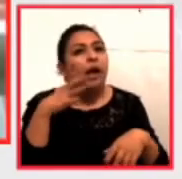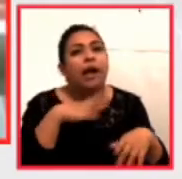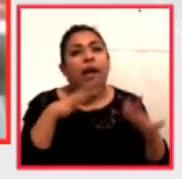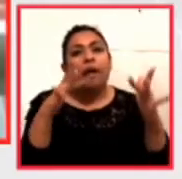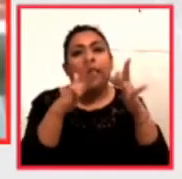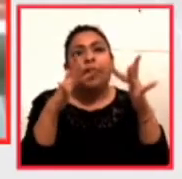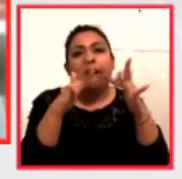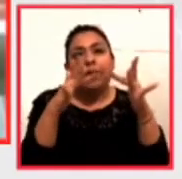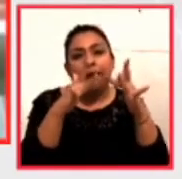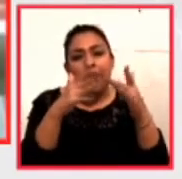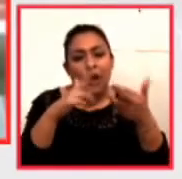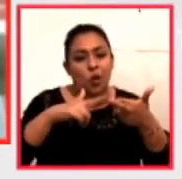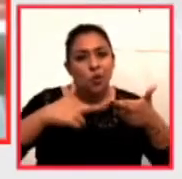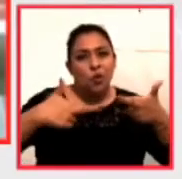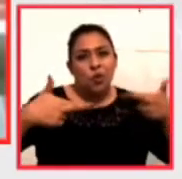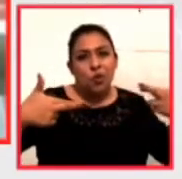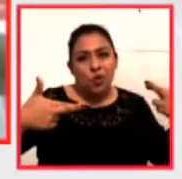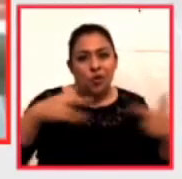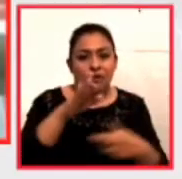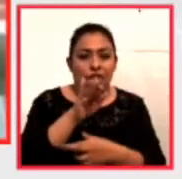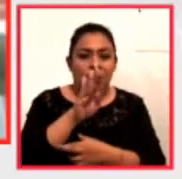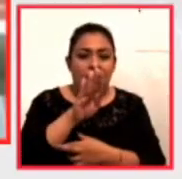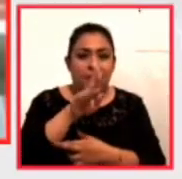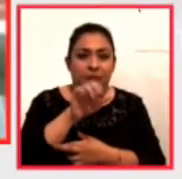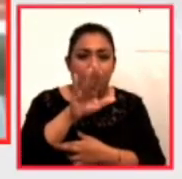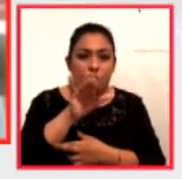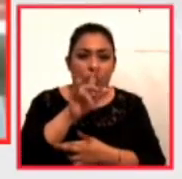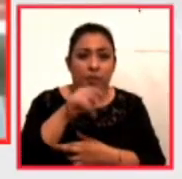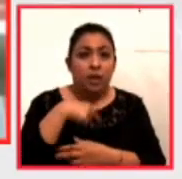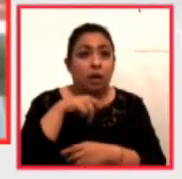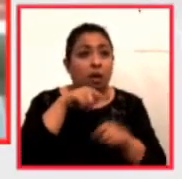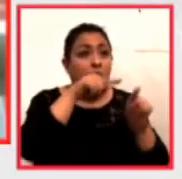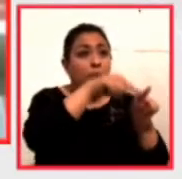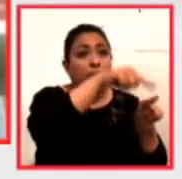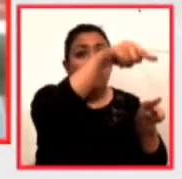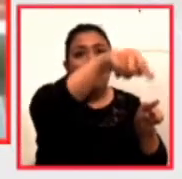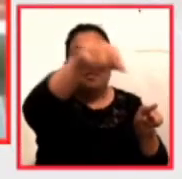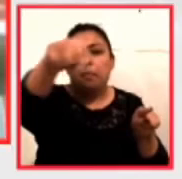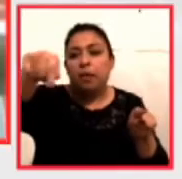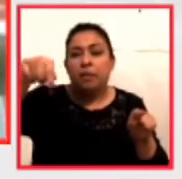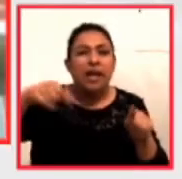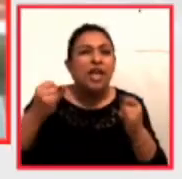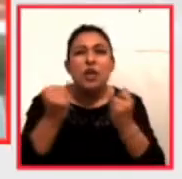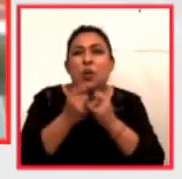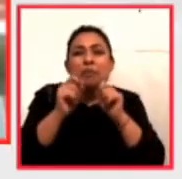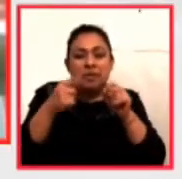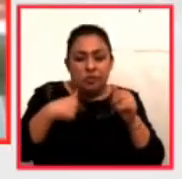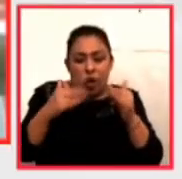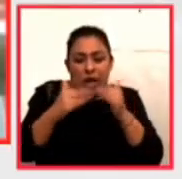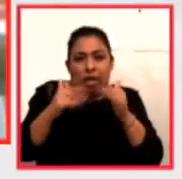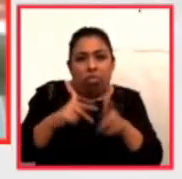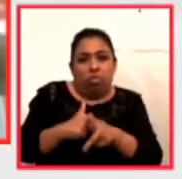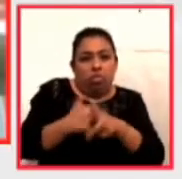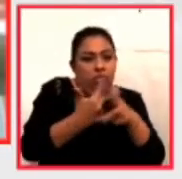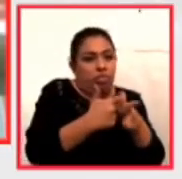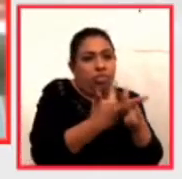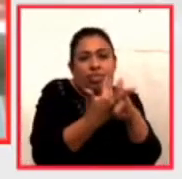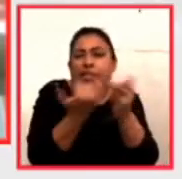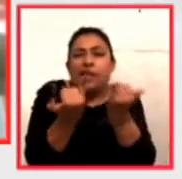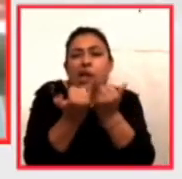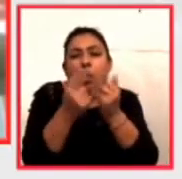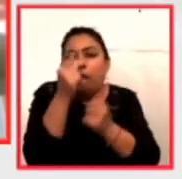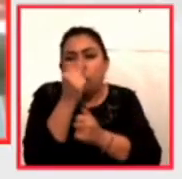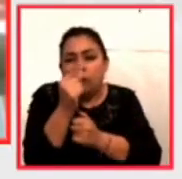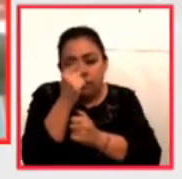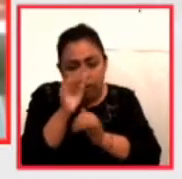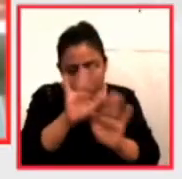óptica en este momento en diferentes partes, tal y como ocurre cuando nos conectamos en casa con cualquier otra persona. Y vamos a